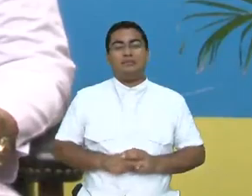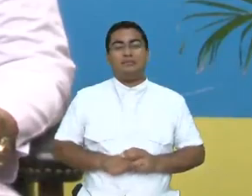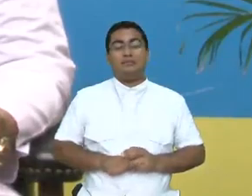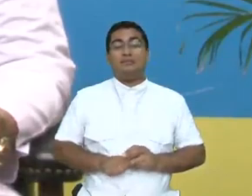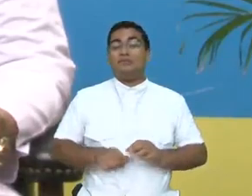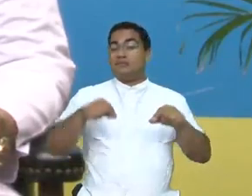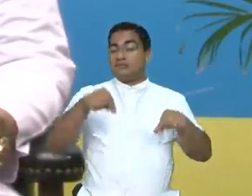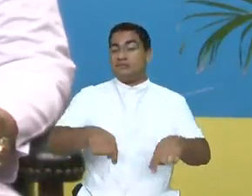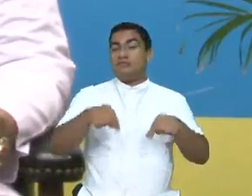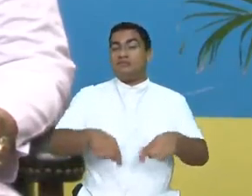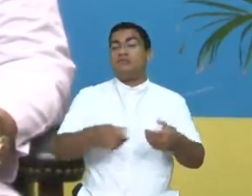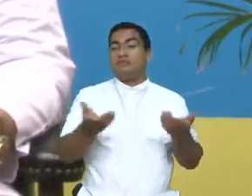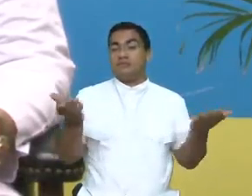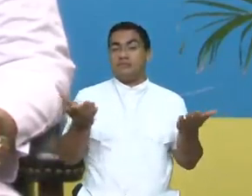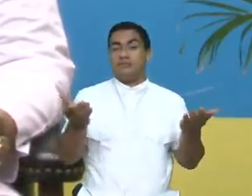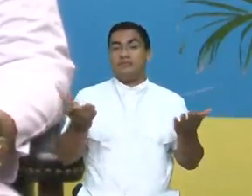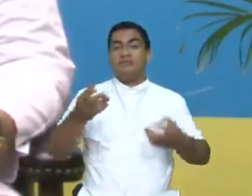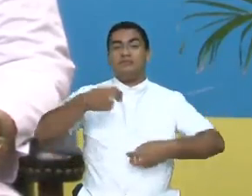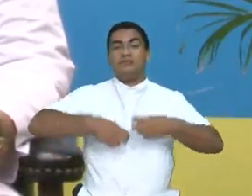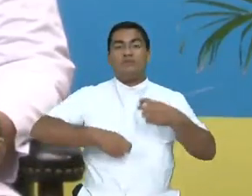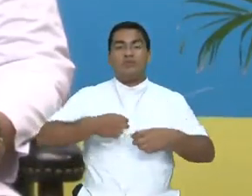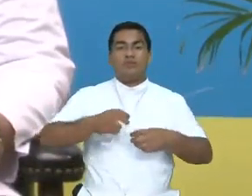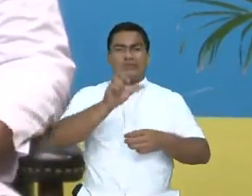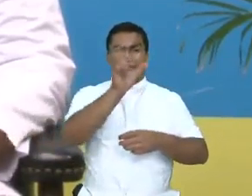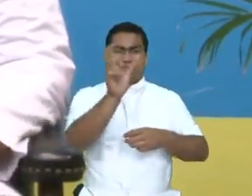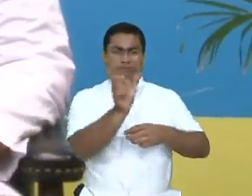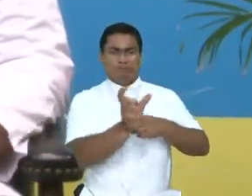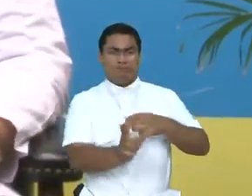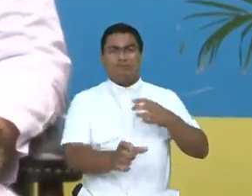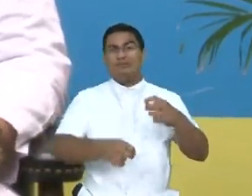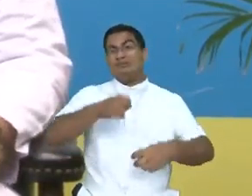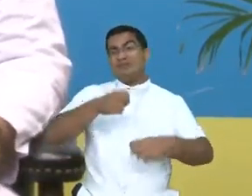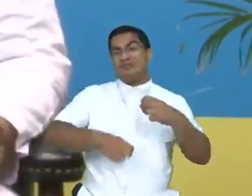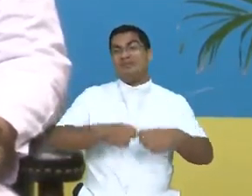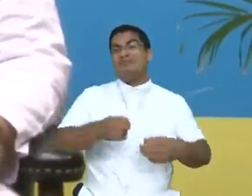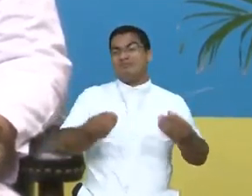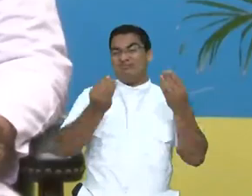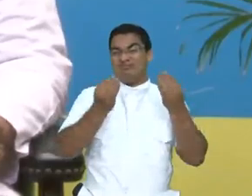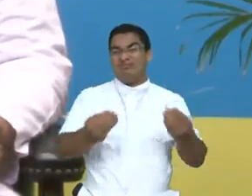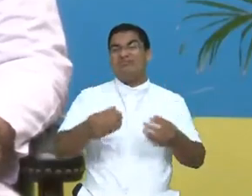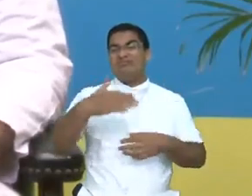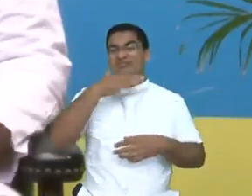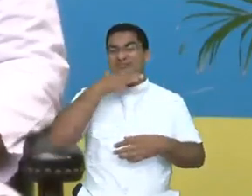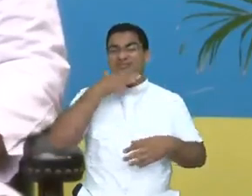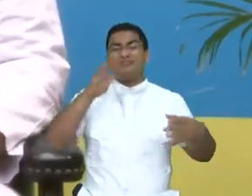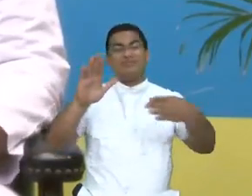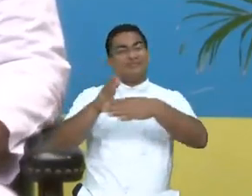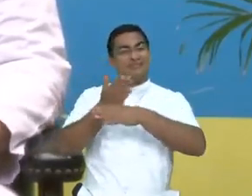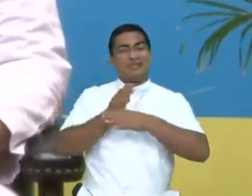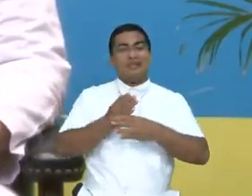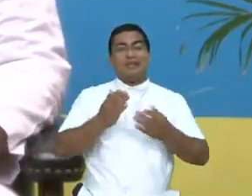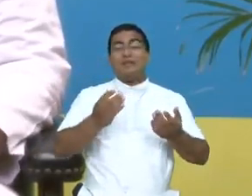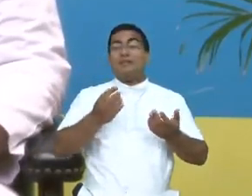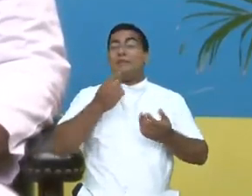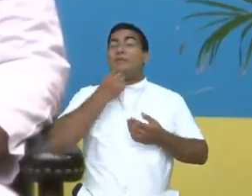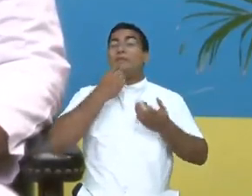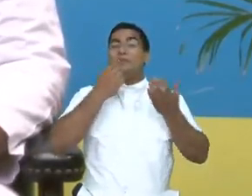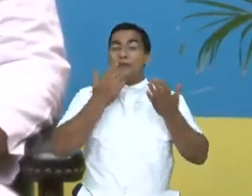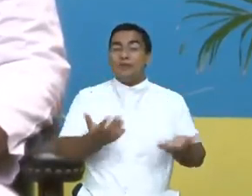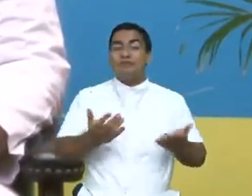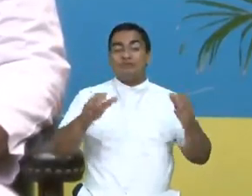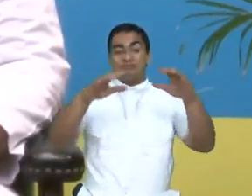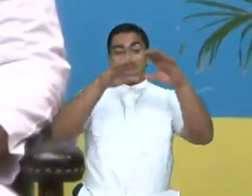Actualmente las lesiones de la columna pues son muy diversas y las causas son muy diversas. La causa más común a nivel